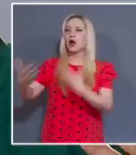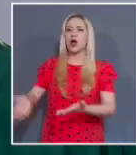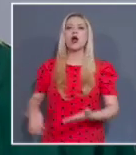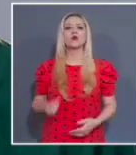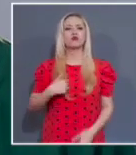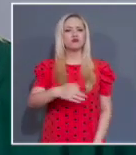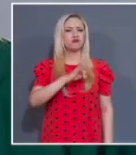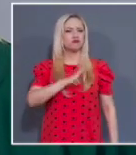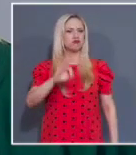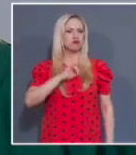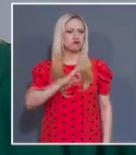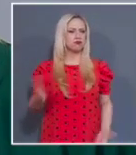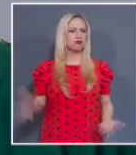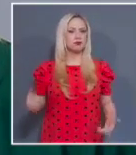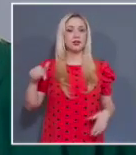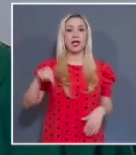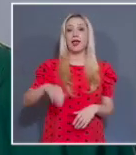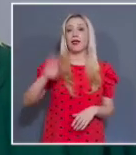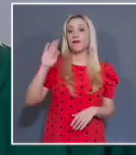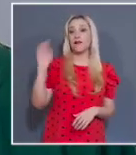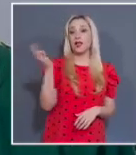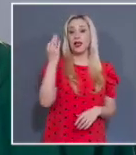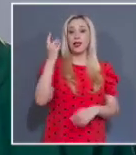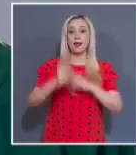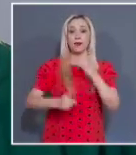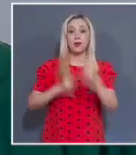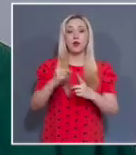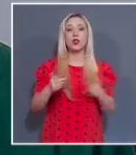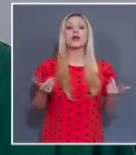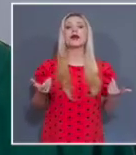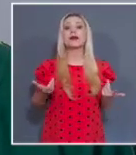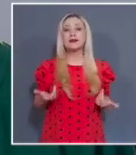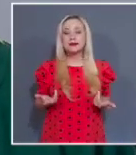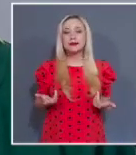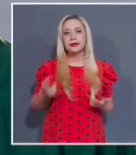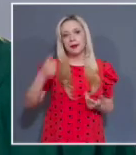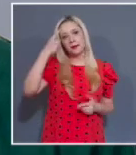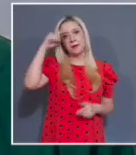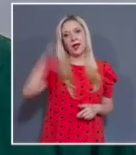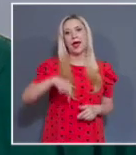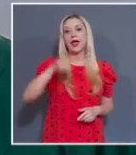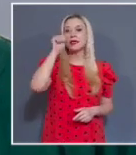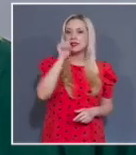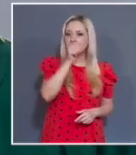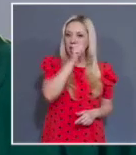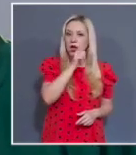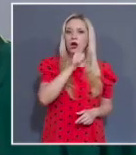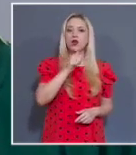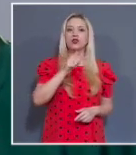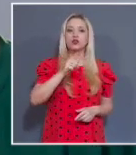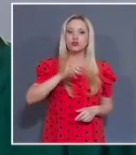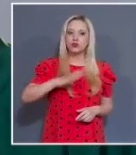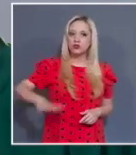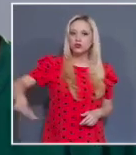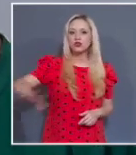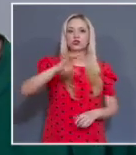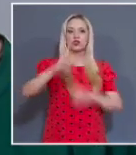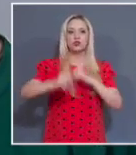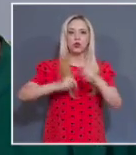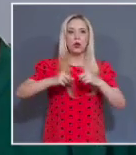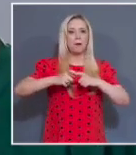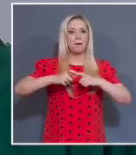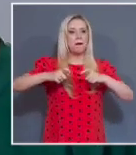está trabajando en pro de que no solo este deporte, sino todos los deportes para ciegos crezca a su nivel y de igual manera